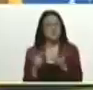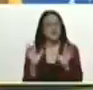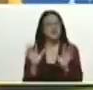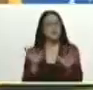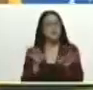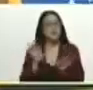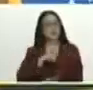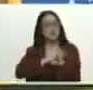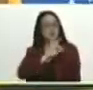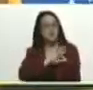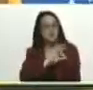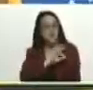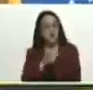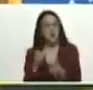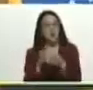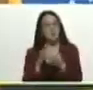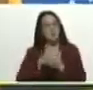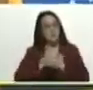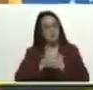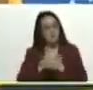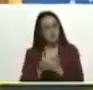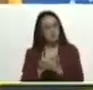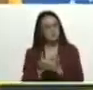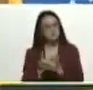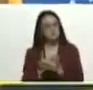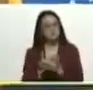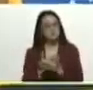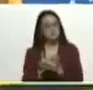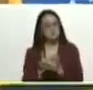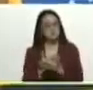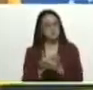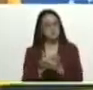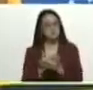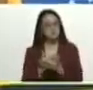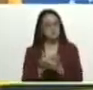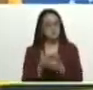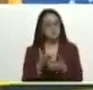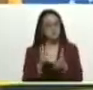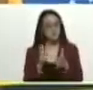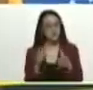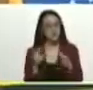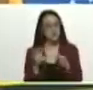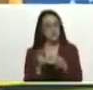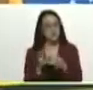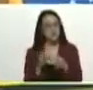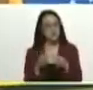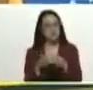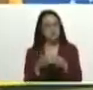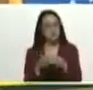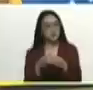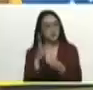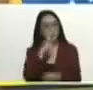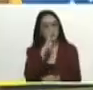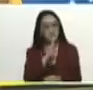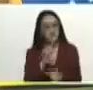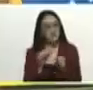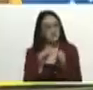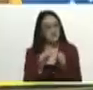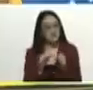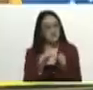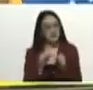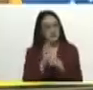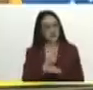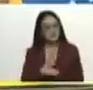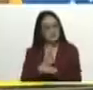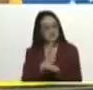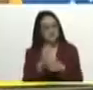movimientos sociales y grupos solidarios permitieron, junto a la justicia brasilera, que se preservara ese espacio sagrado de